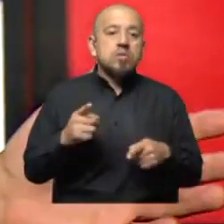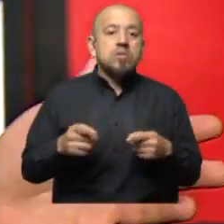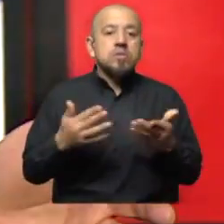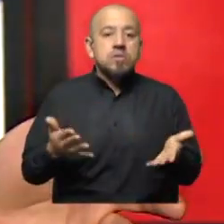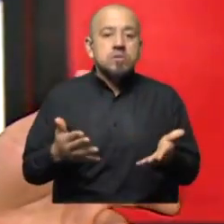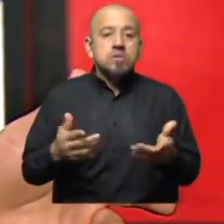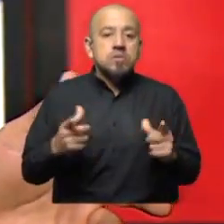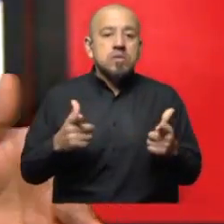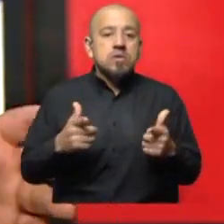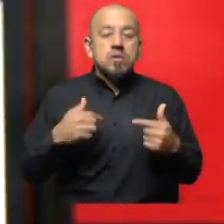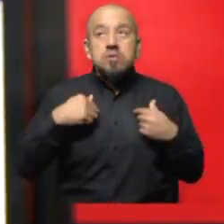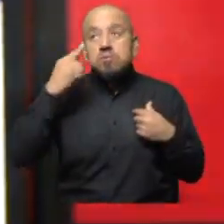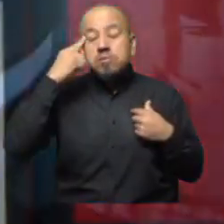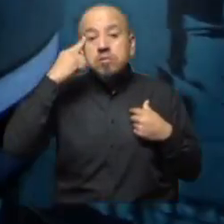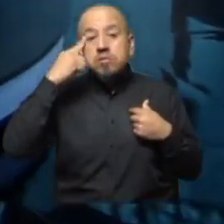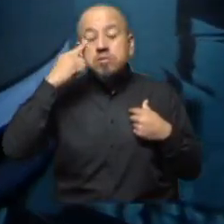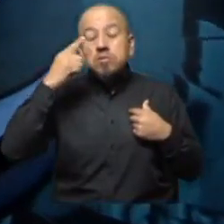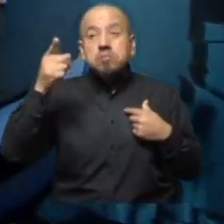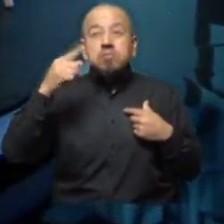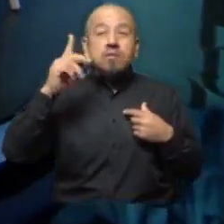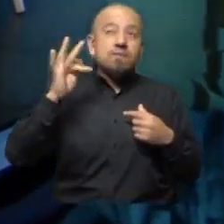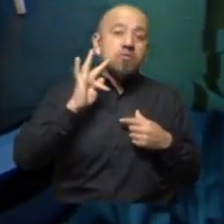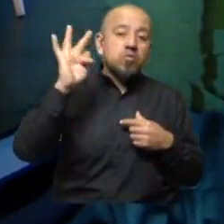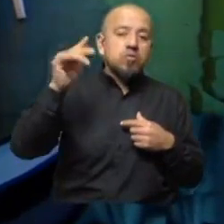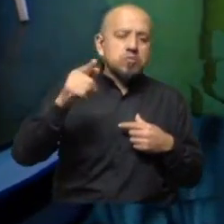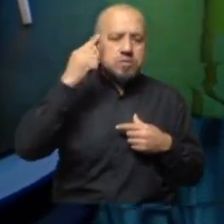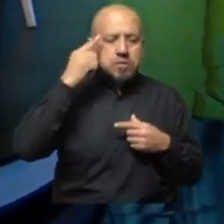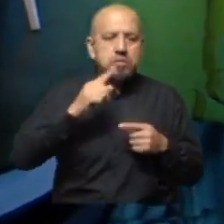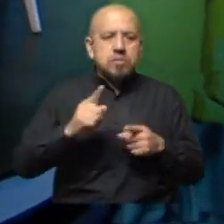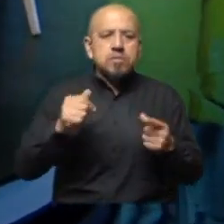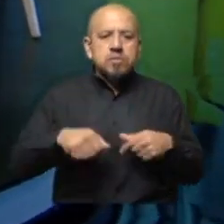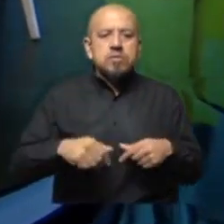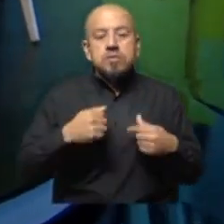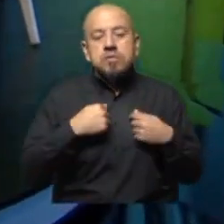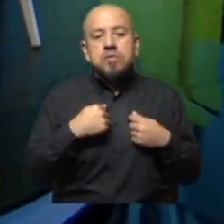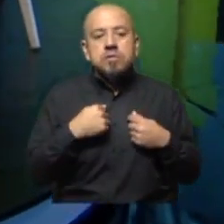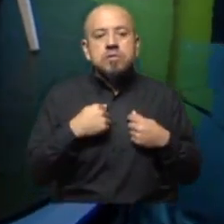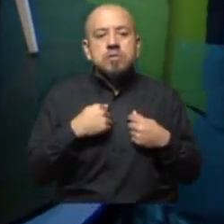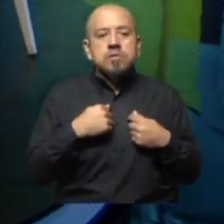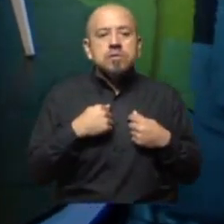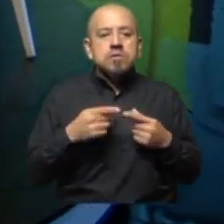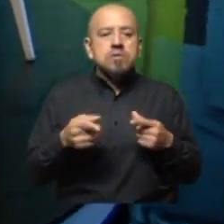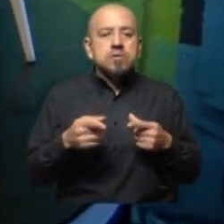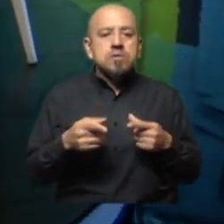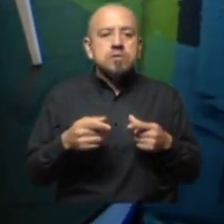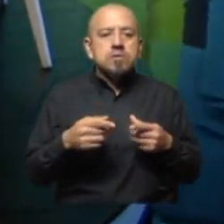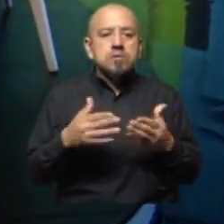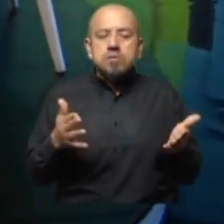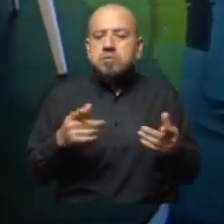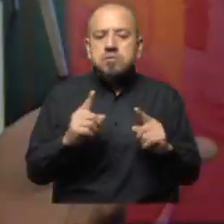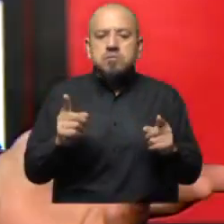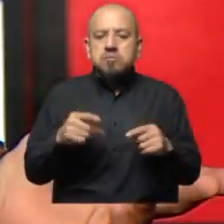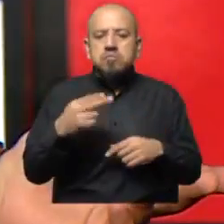proyecciones se entiende yo no estaba programando y de hecho en mi caso diferente de algo eso nunca me había planteado